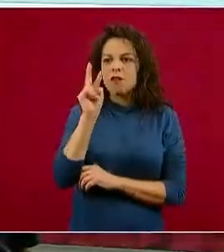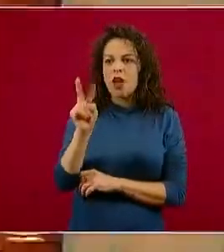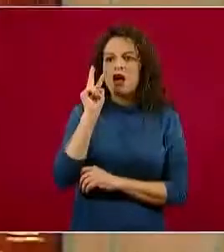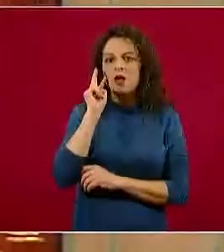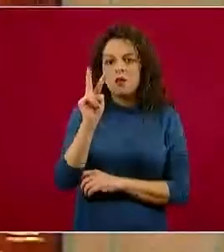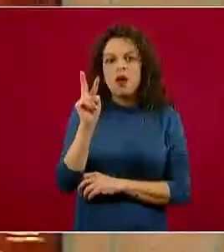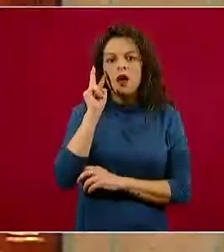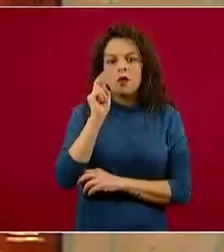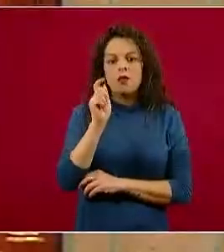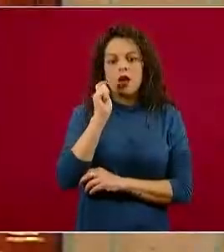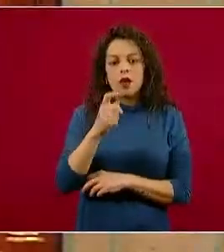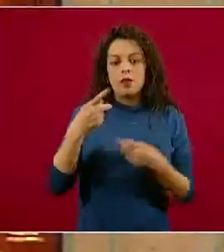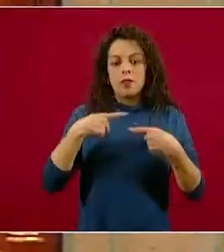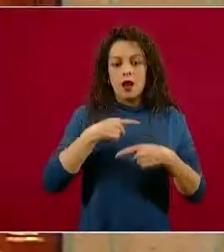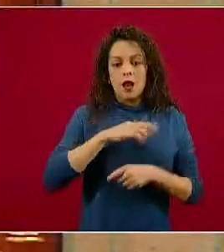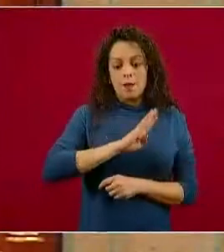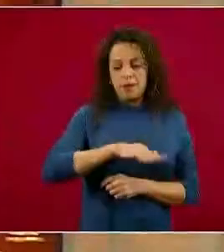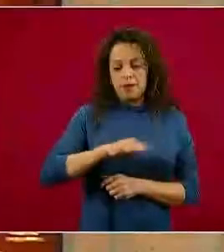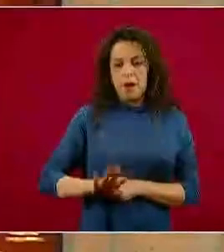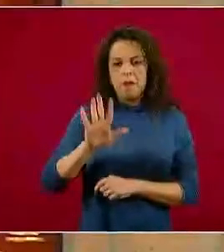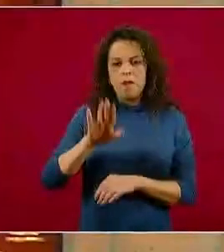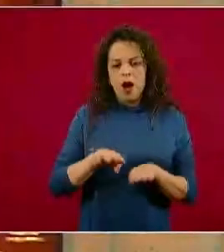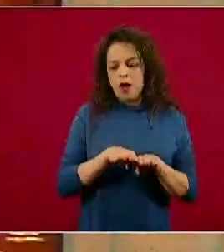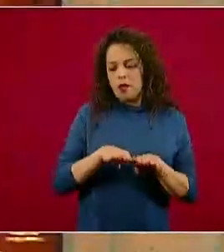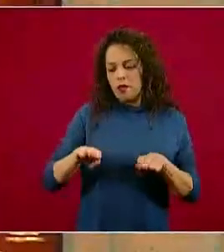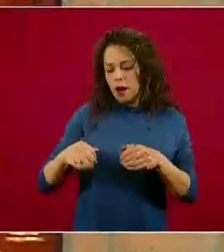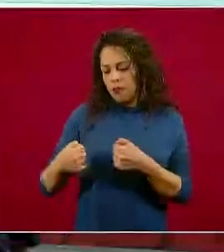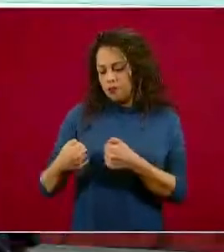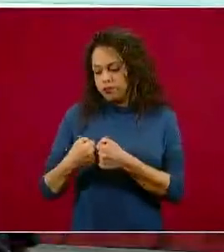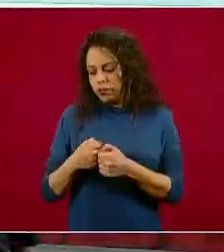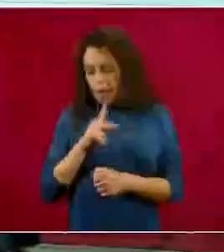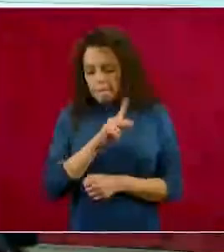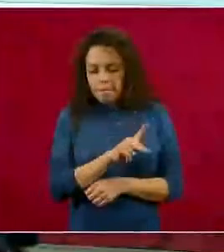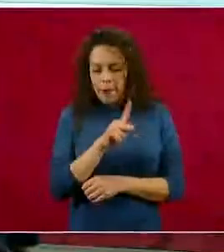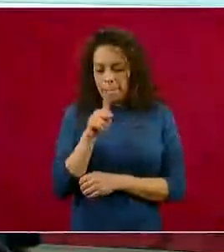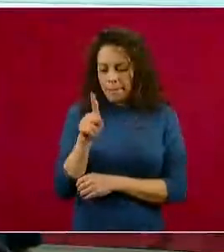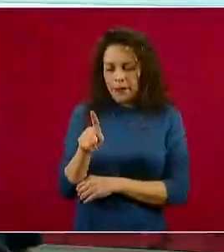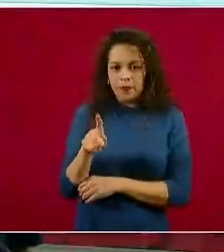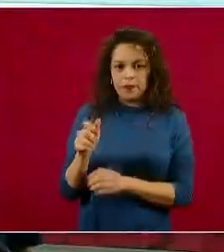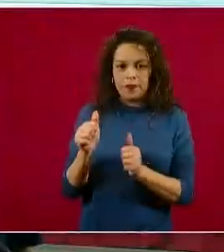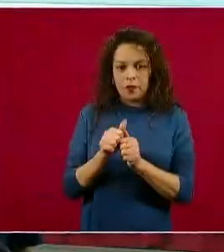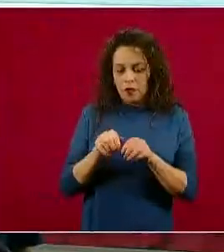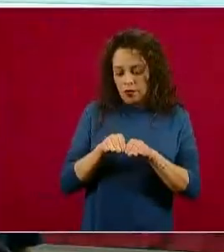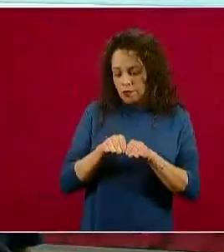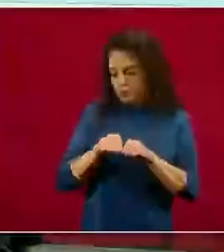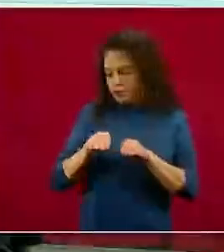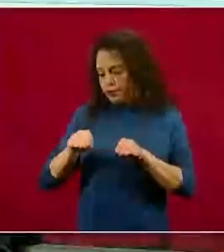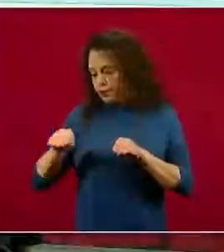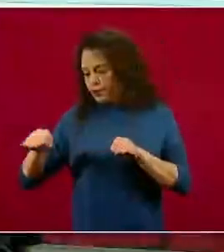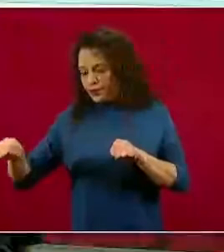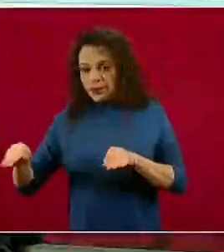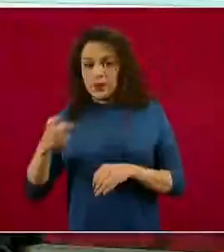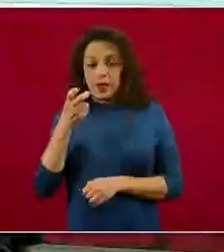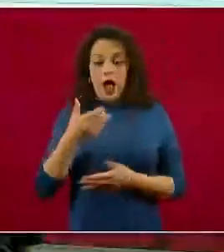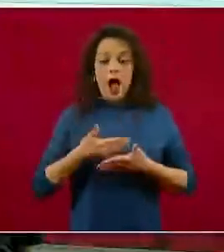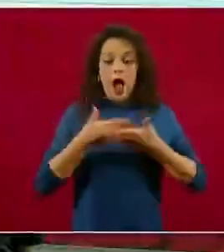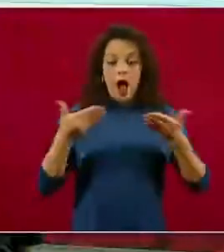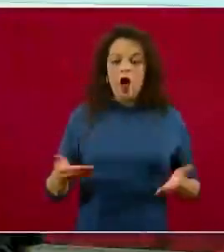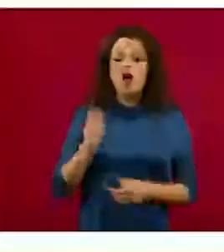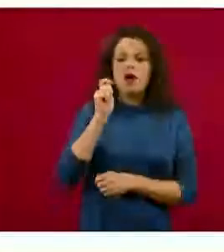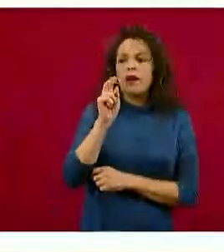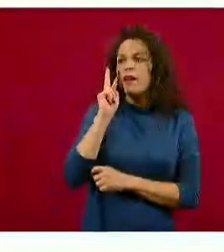defunciones pues prácticamente en una basal o muy pegada al eje horizontal. Entonces, lo que hicimos ahora en esta gráfica